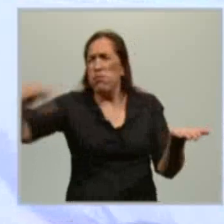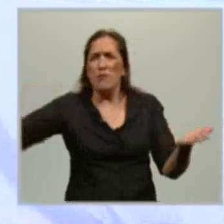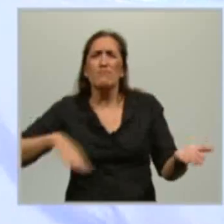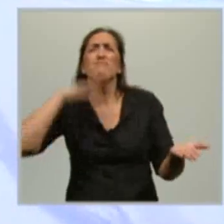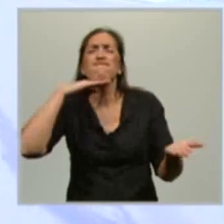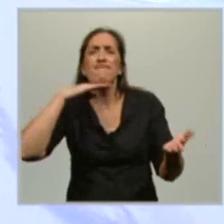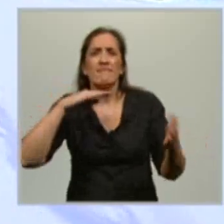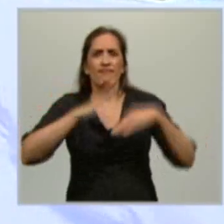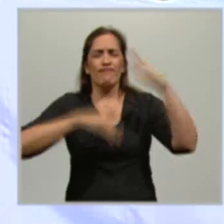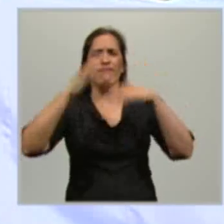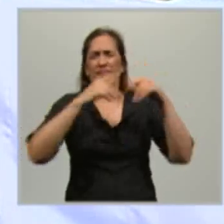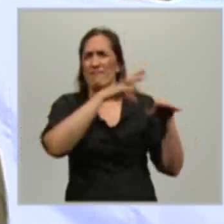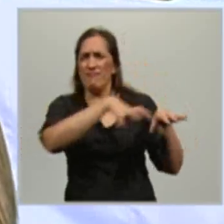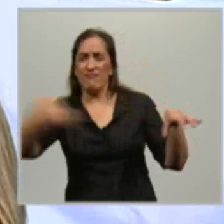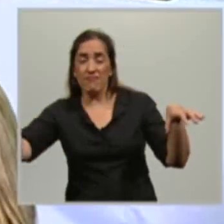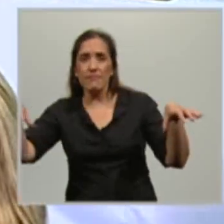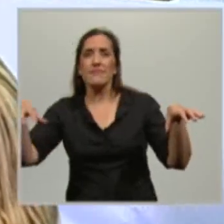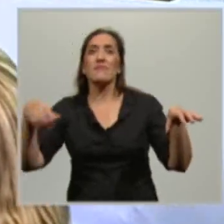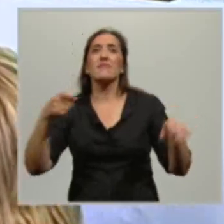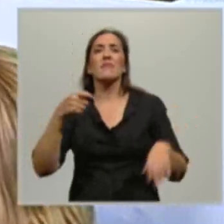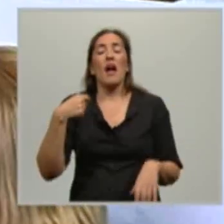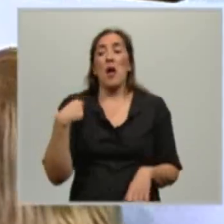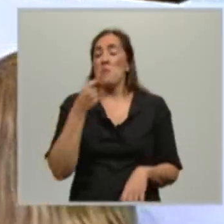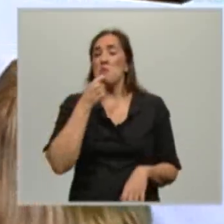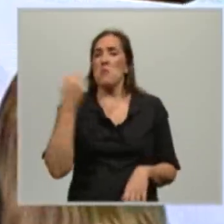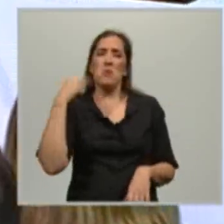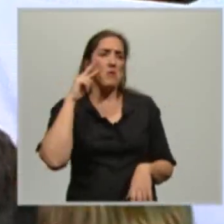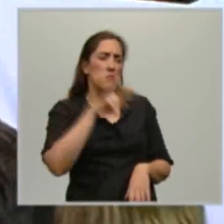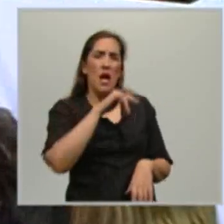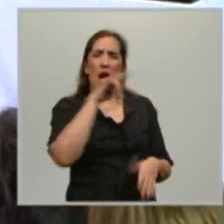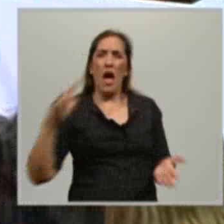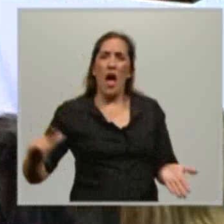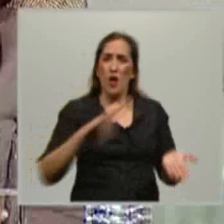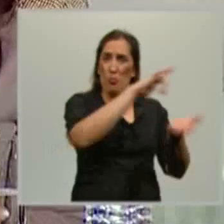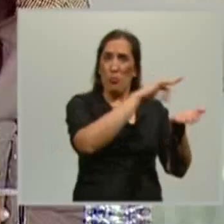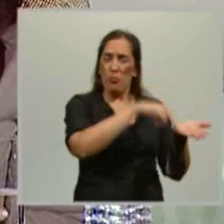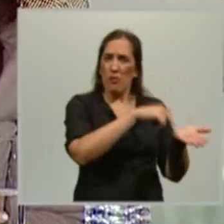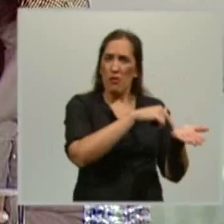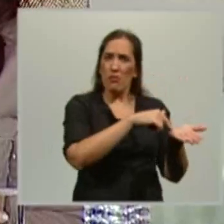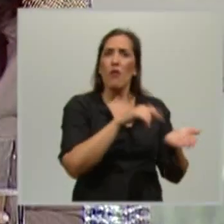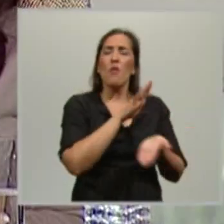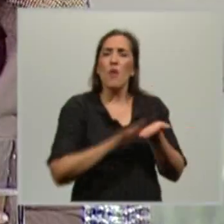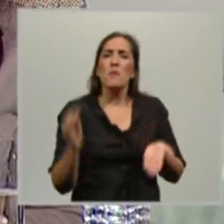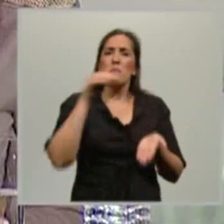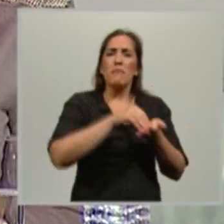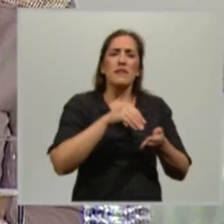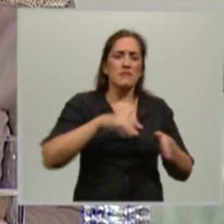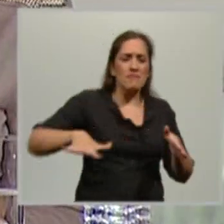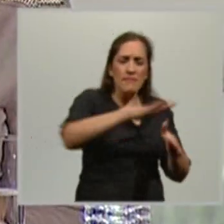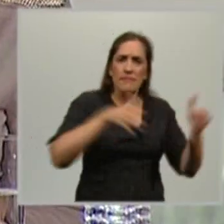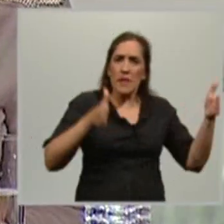Yo creo que las imágenes, ver ayer aeropuerto, esos 35.000 metros cuadrados que se agregan a